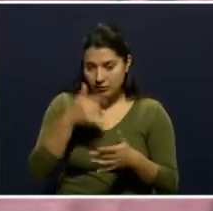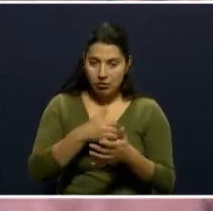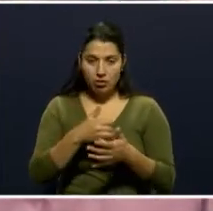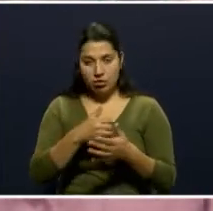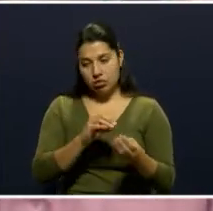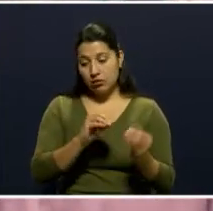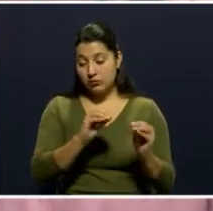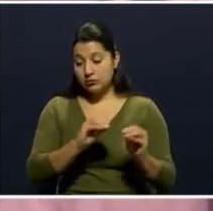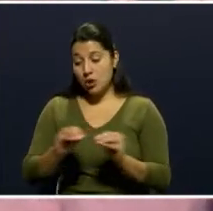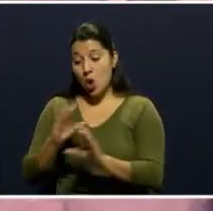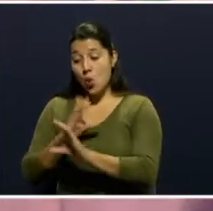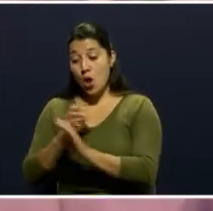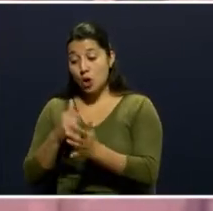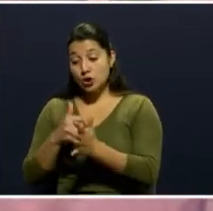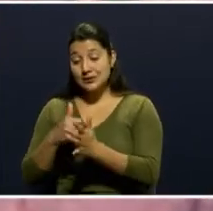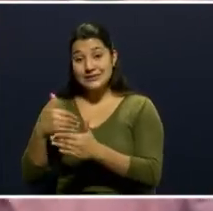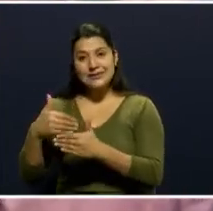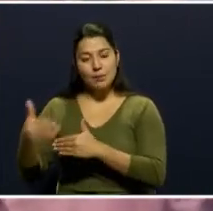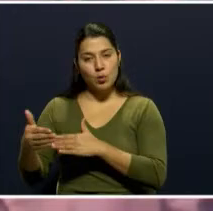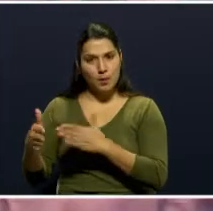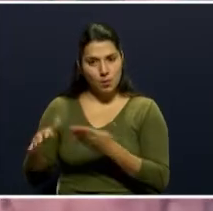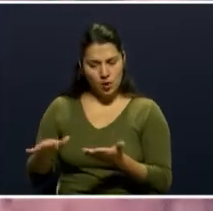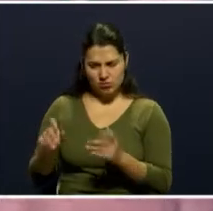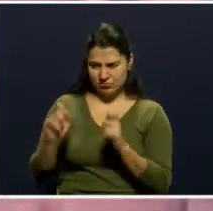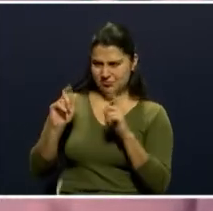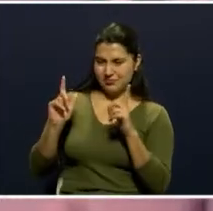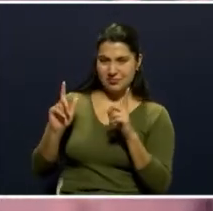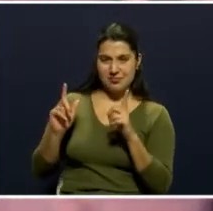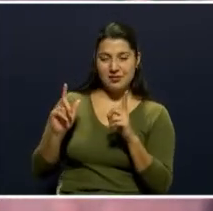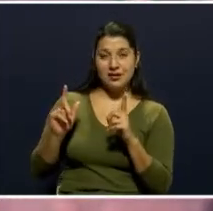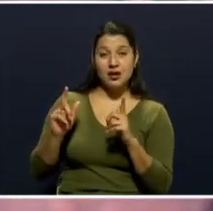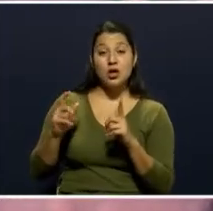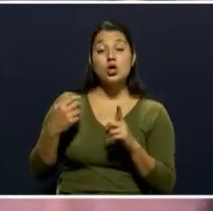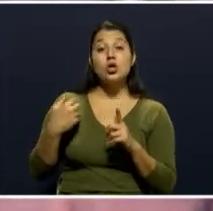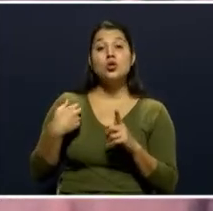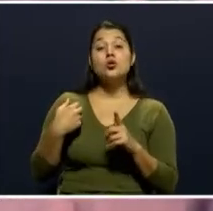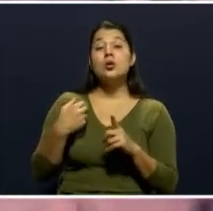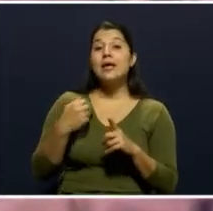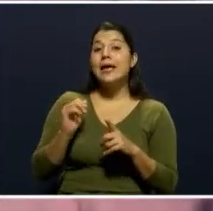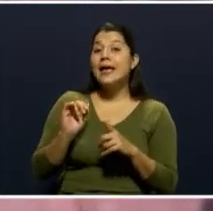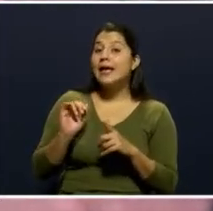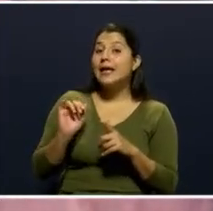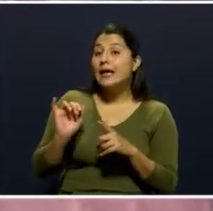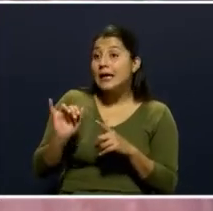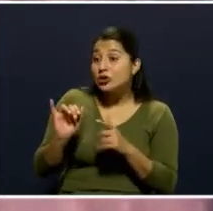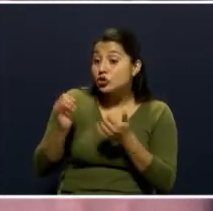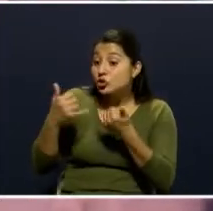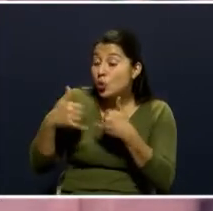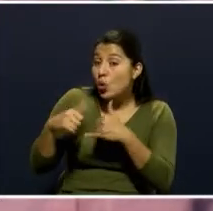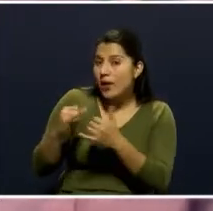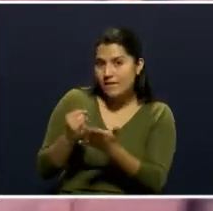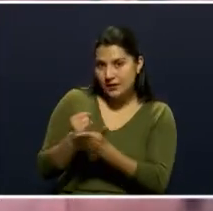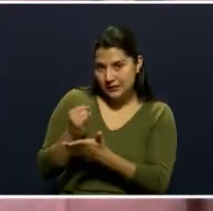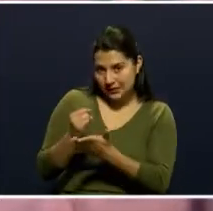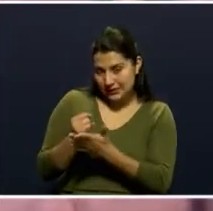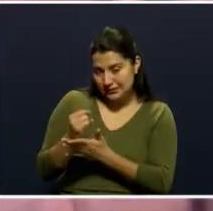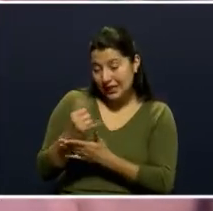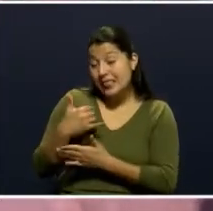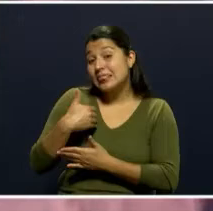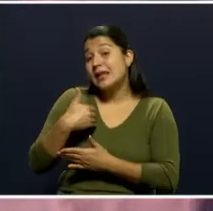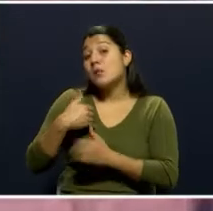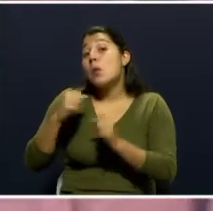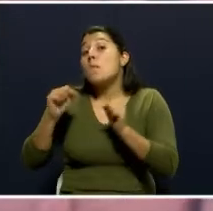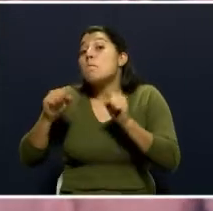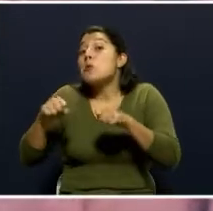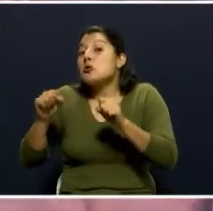muere. Ahora, lo que se está viendo hasta el momento de esto está apenas a nivel de investigación. Hay varias posibilidades